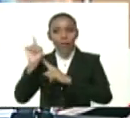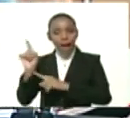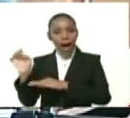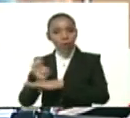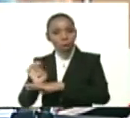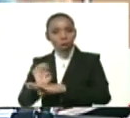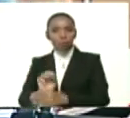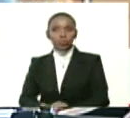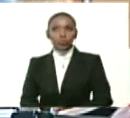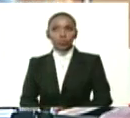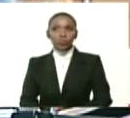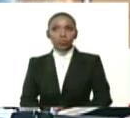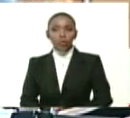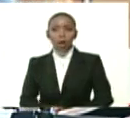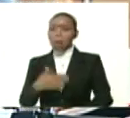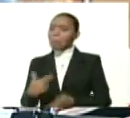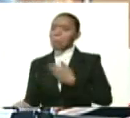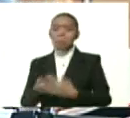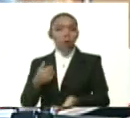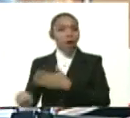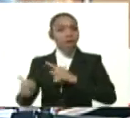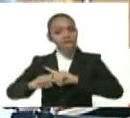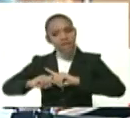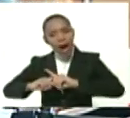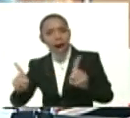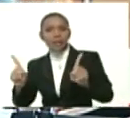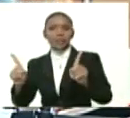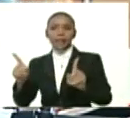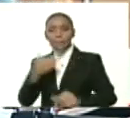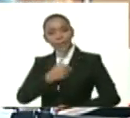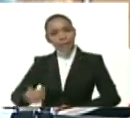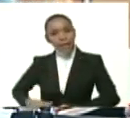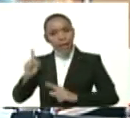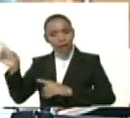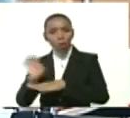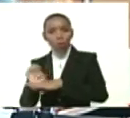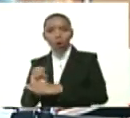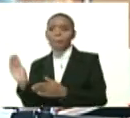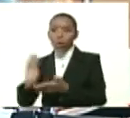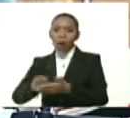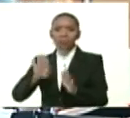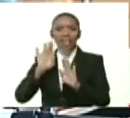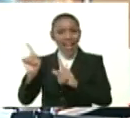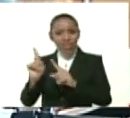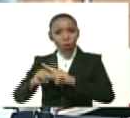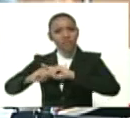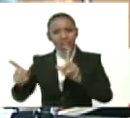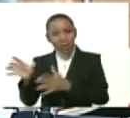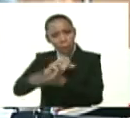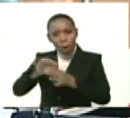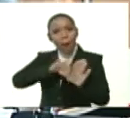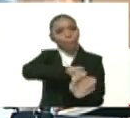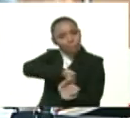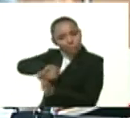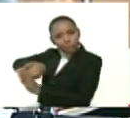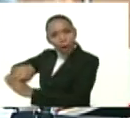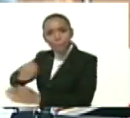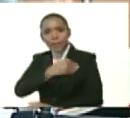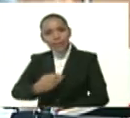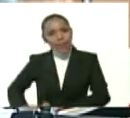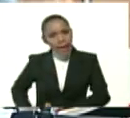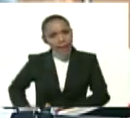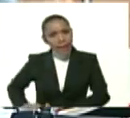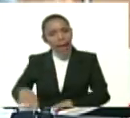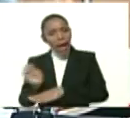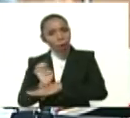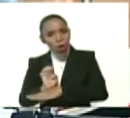Ecuador. No me importan las diferencias con Lenín Moreno, es el momento de poner las diferencias a un lado. Presidente Lenín Moreno, tenemos